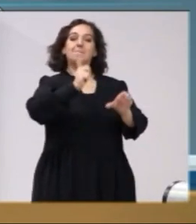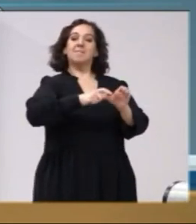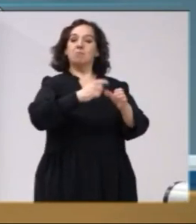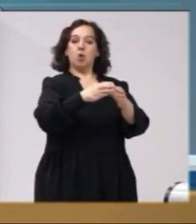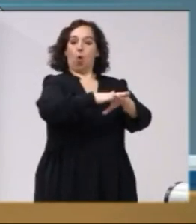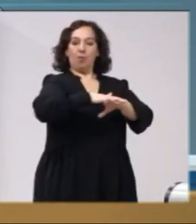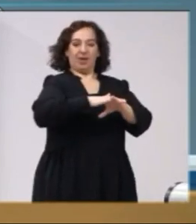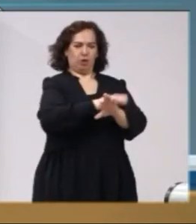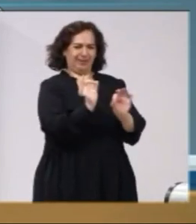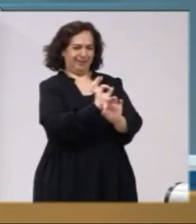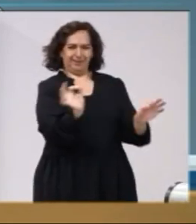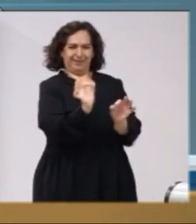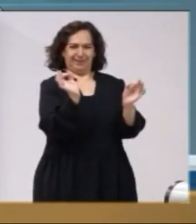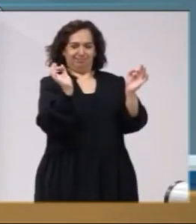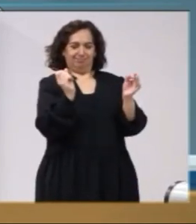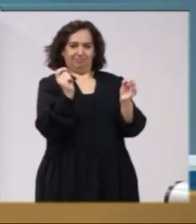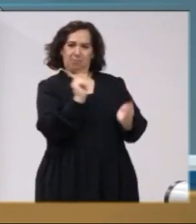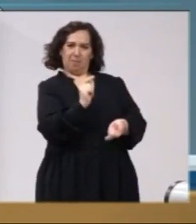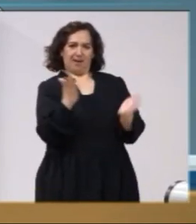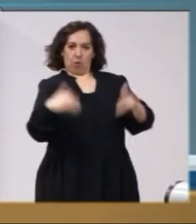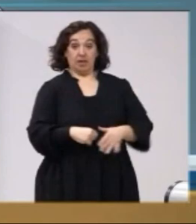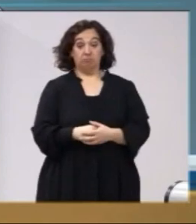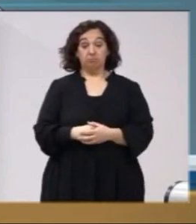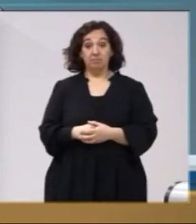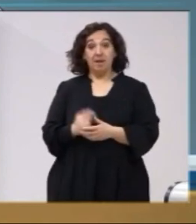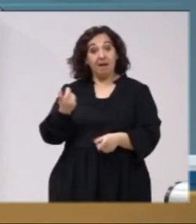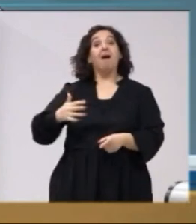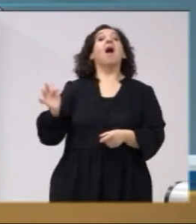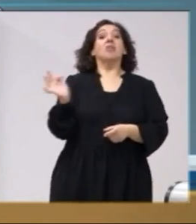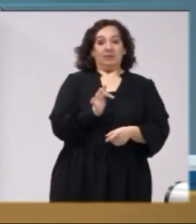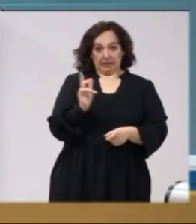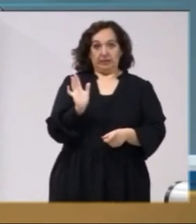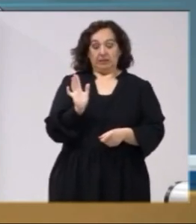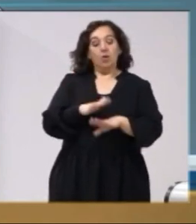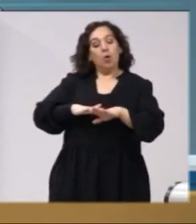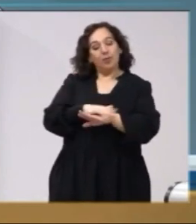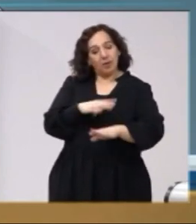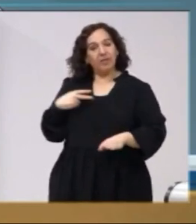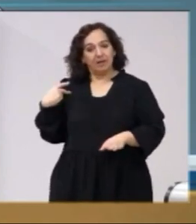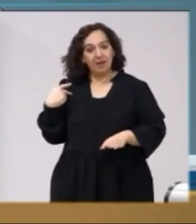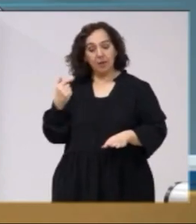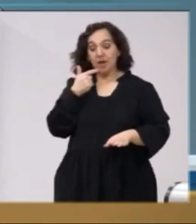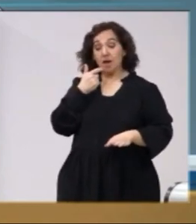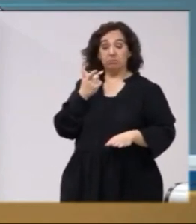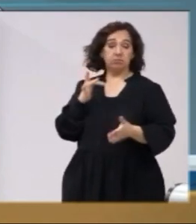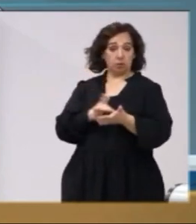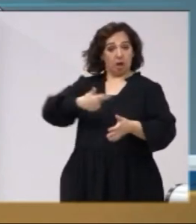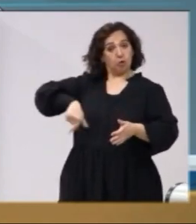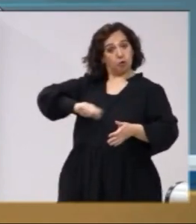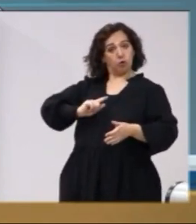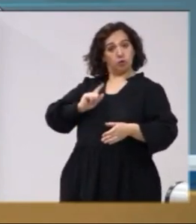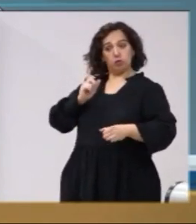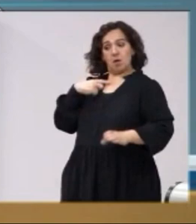gobierno. Es más, el gobierno de Cantabria está personado